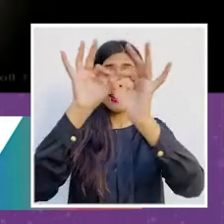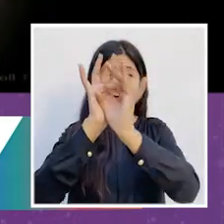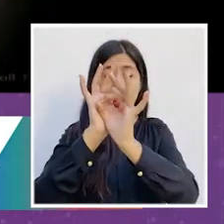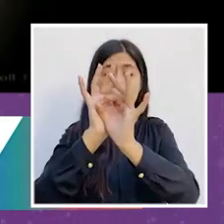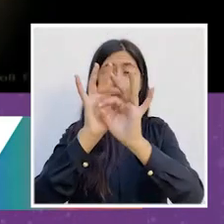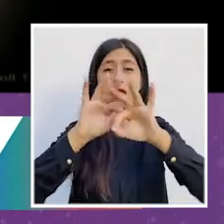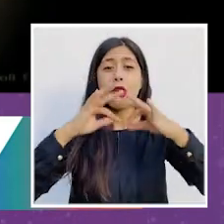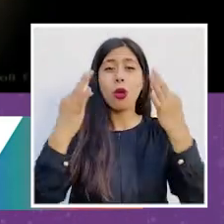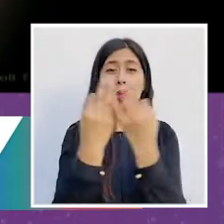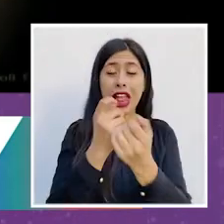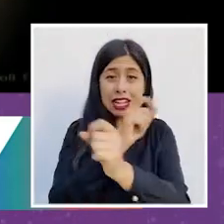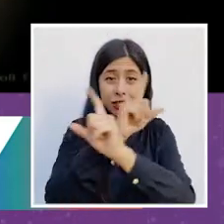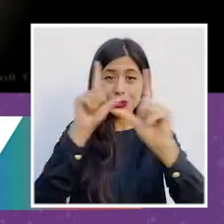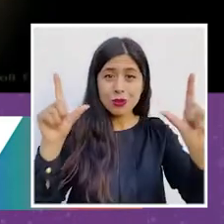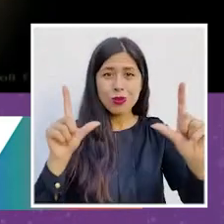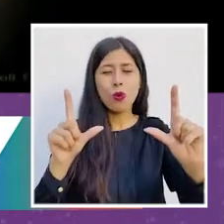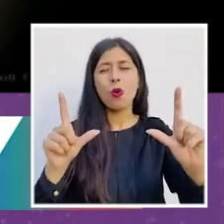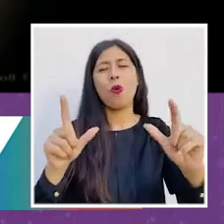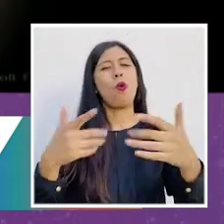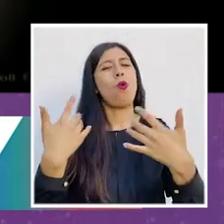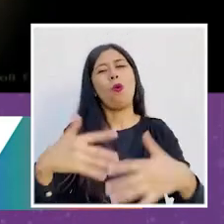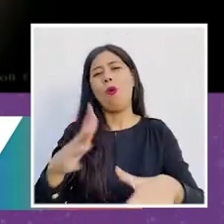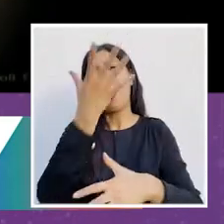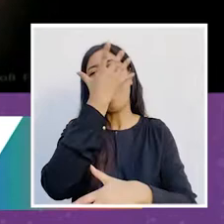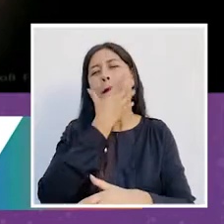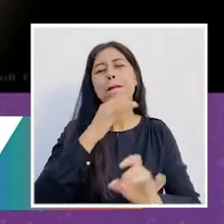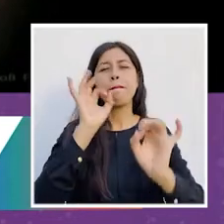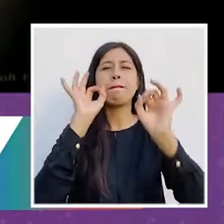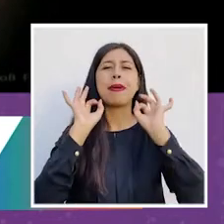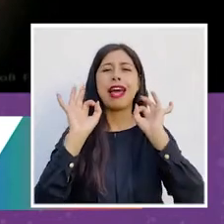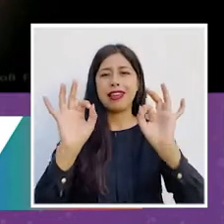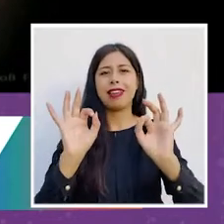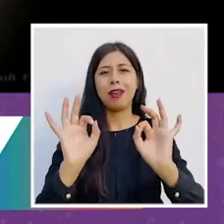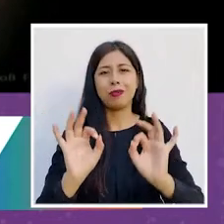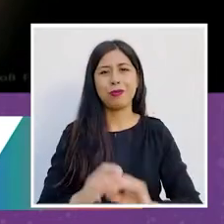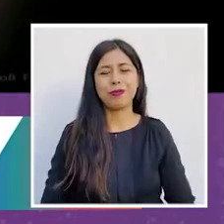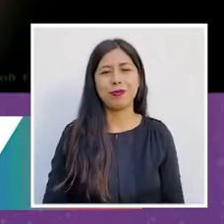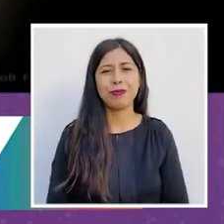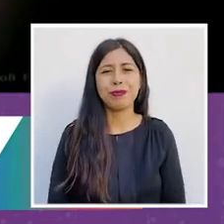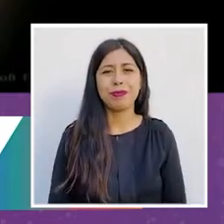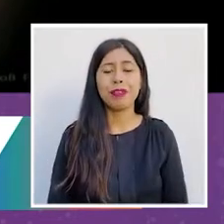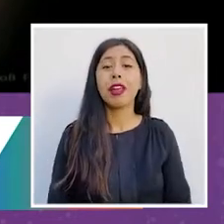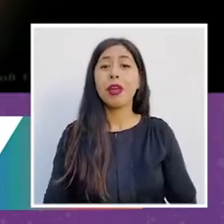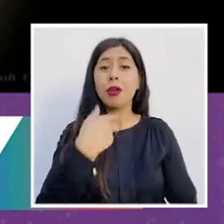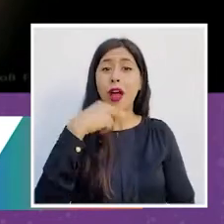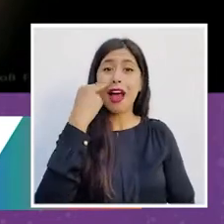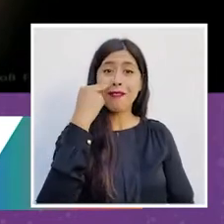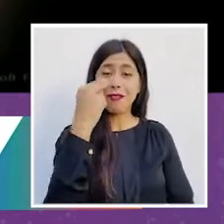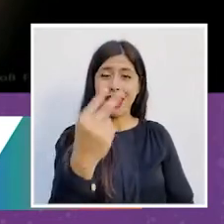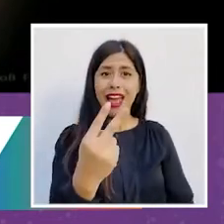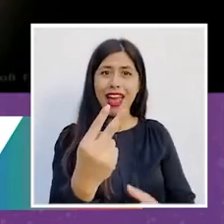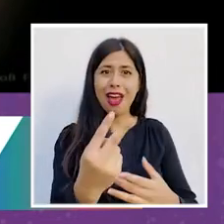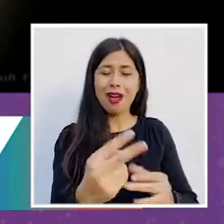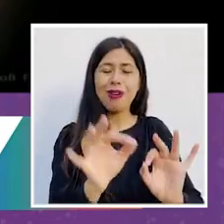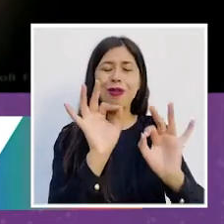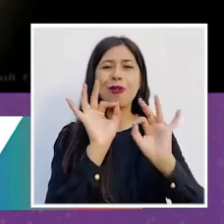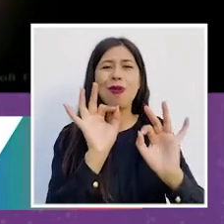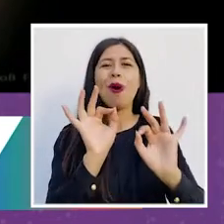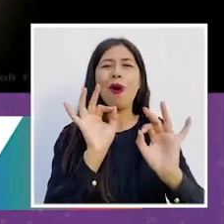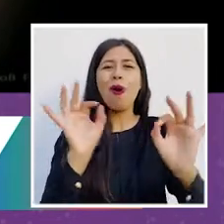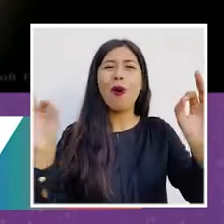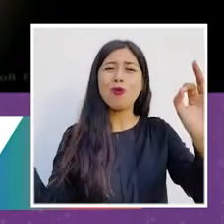un eclipse total de Sol es mucho más espectacular. Lo que estamos viendo acá